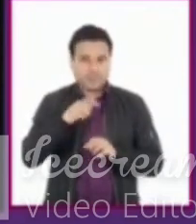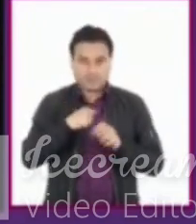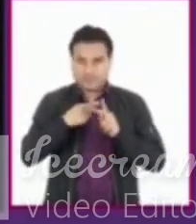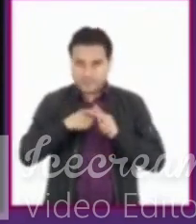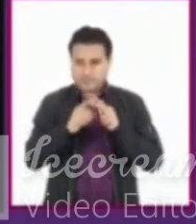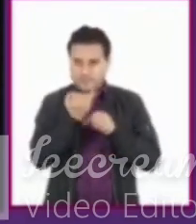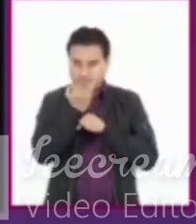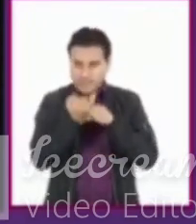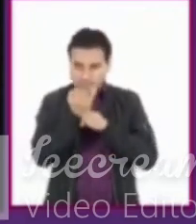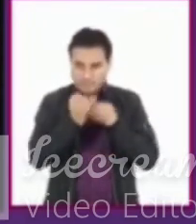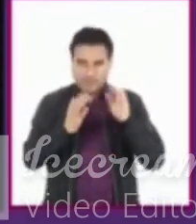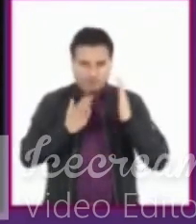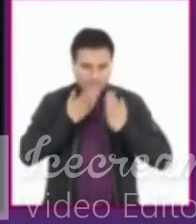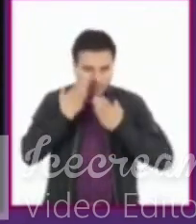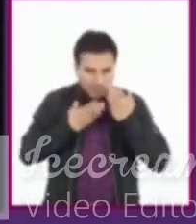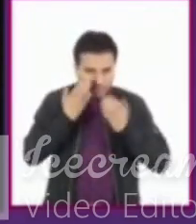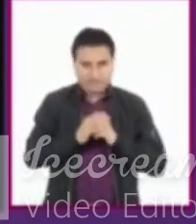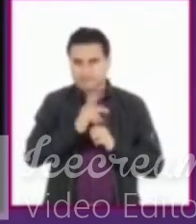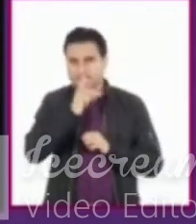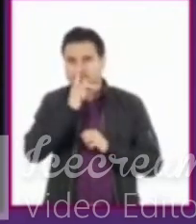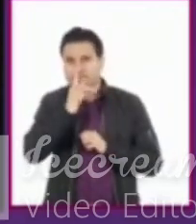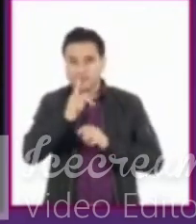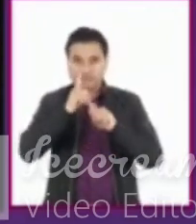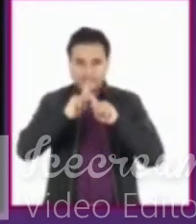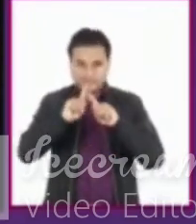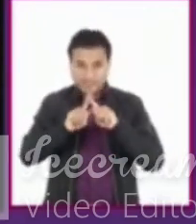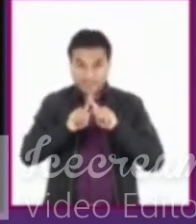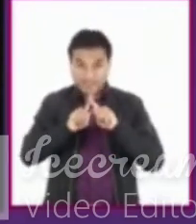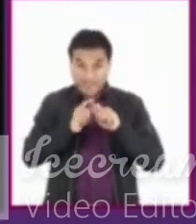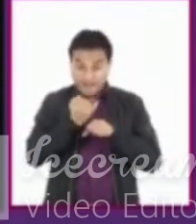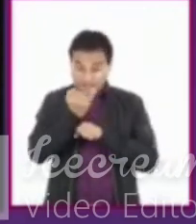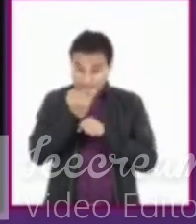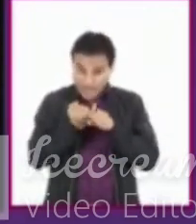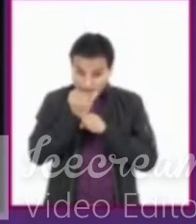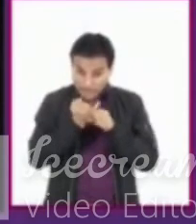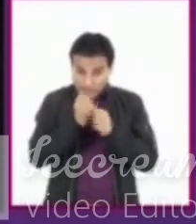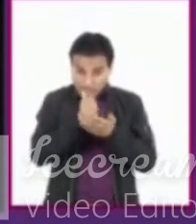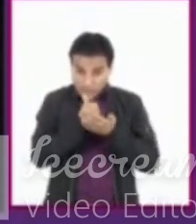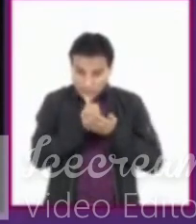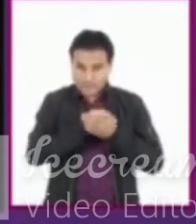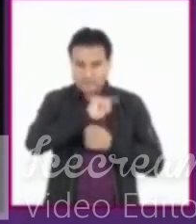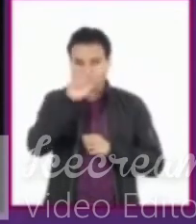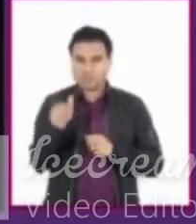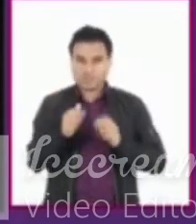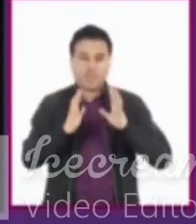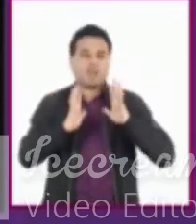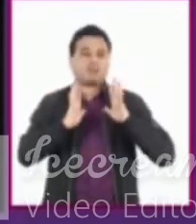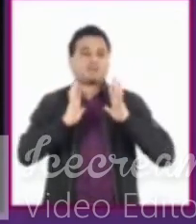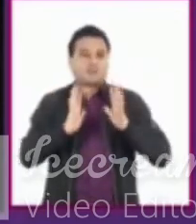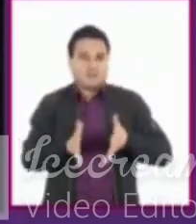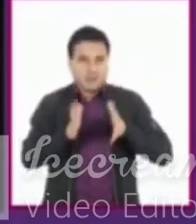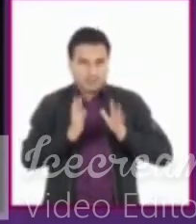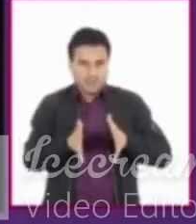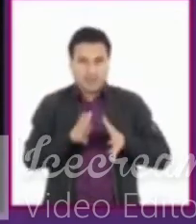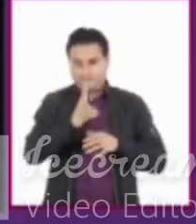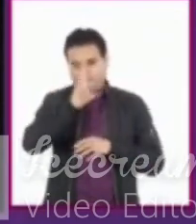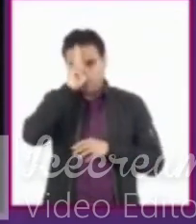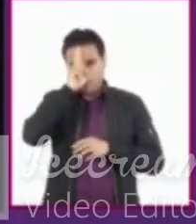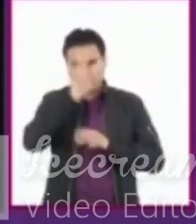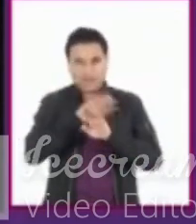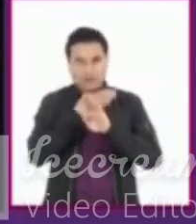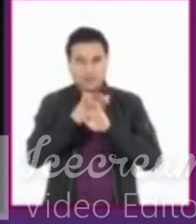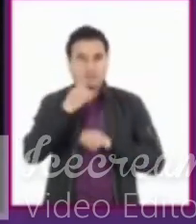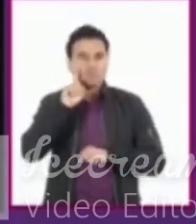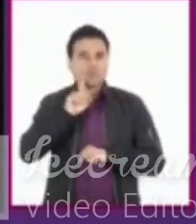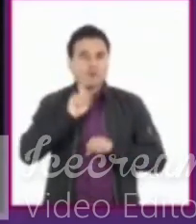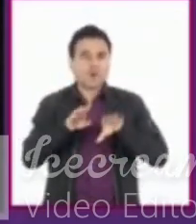conocimientos, ¿no? Aquellos conceptos más que nada que me van a ayudar a entender cómo es que se ejerce, ¿no? Esa violencia y cómo se